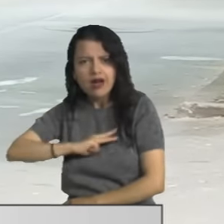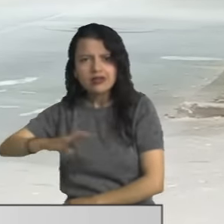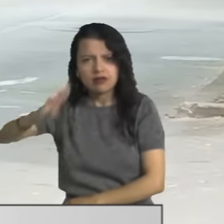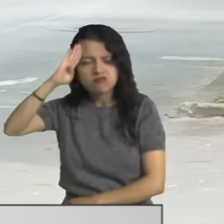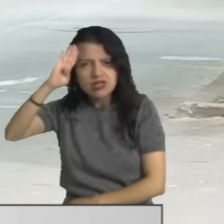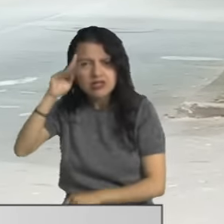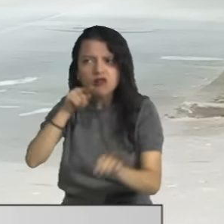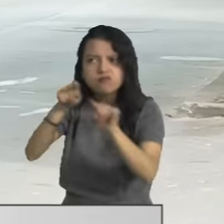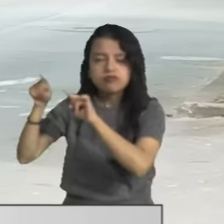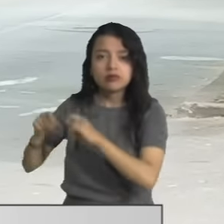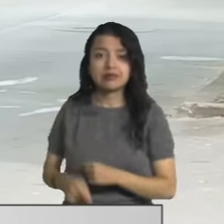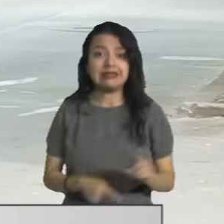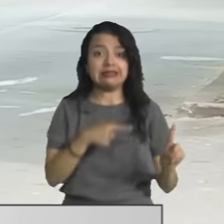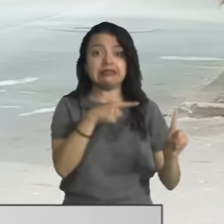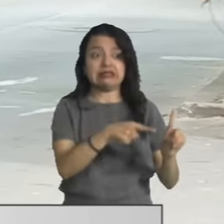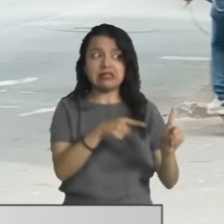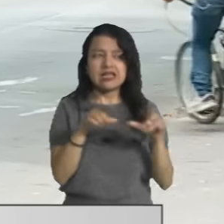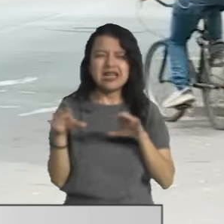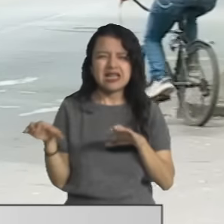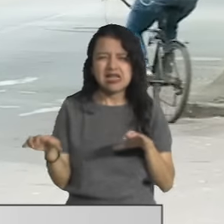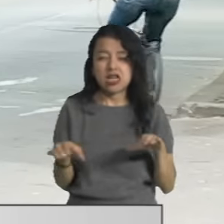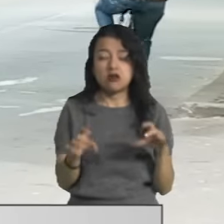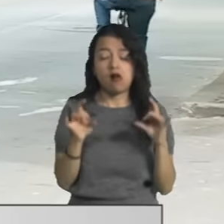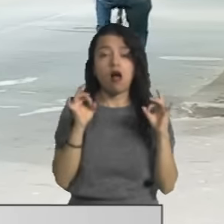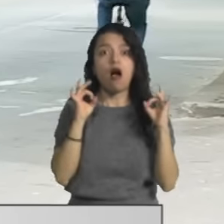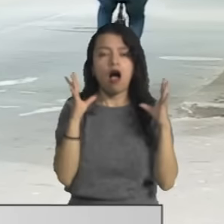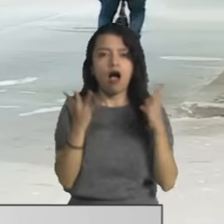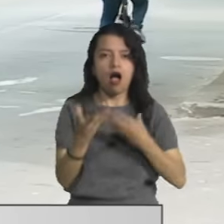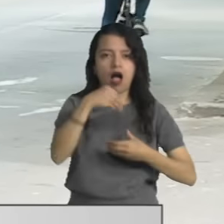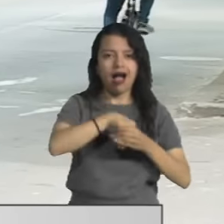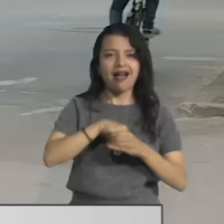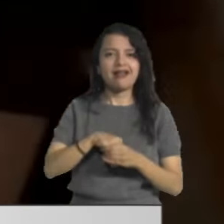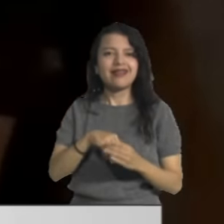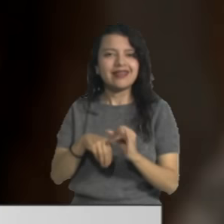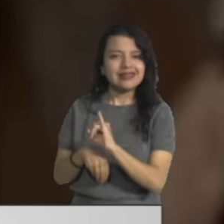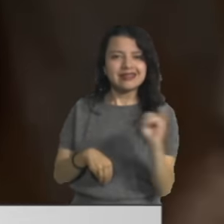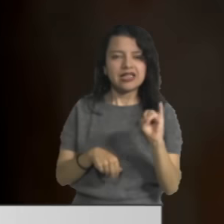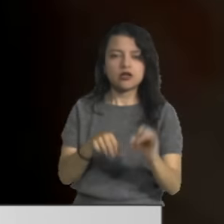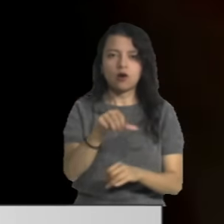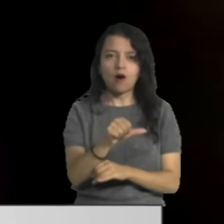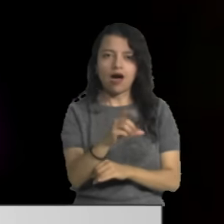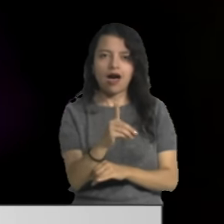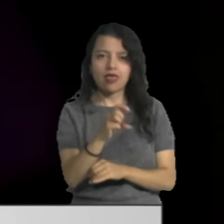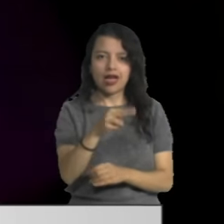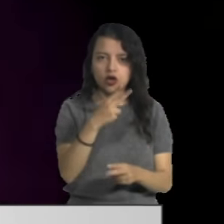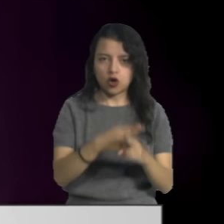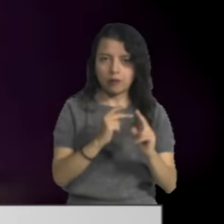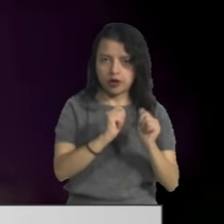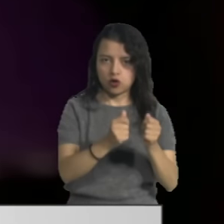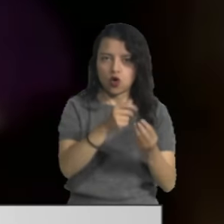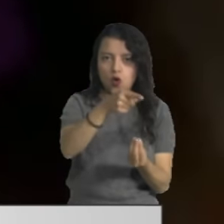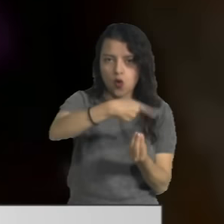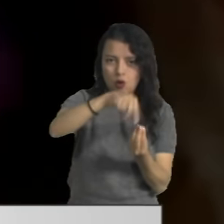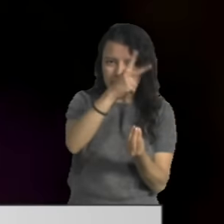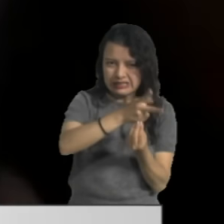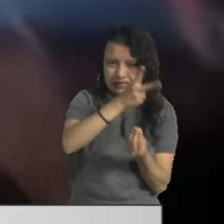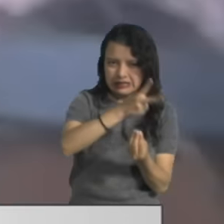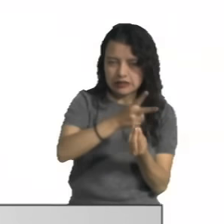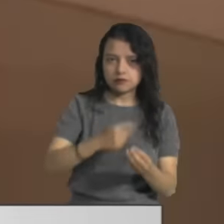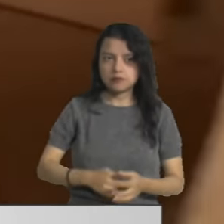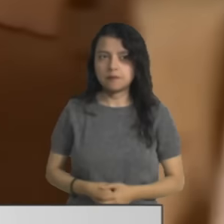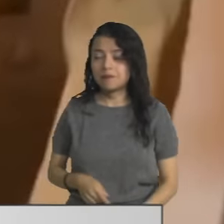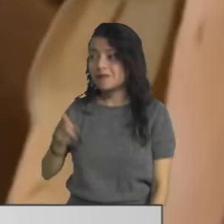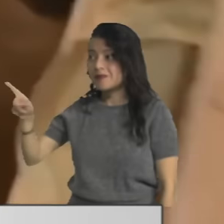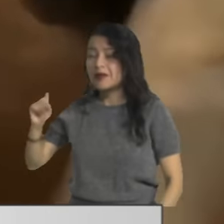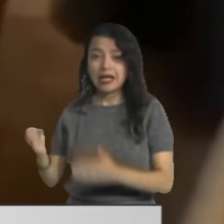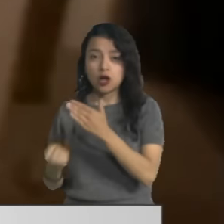capturado ejercía una importante labor criminal en el frente Adán Izquierdo. En desarrollo del nuevo modelo de servicio de policía orientado